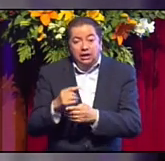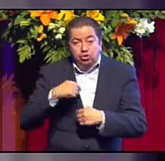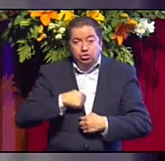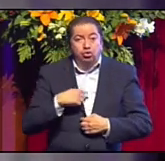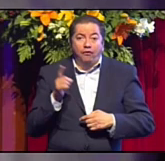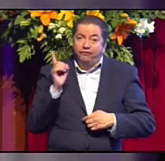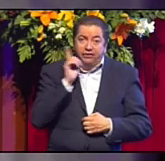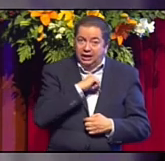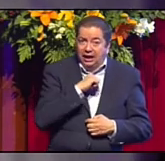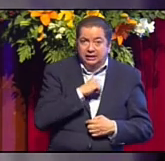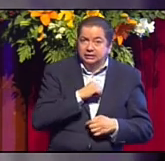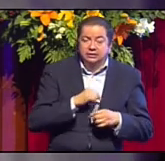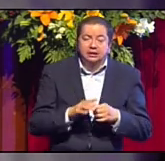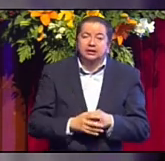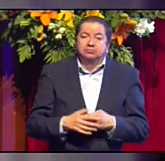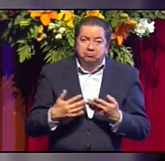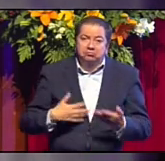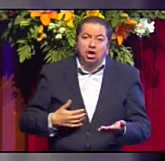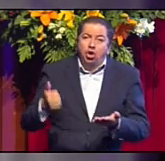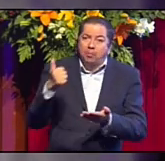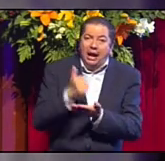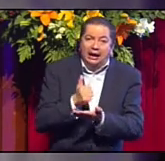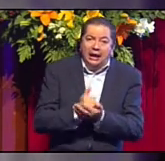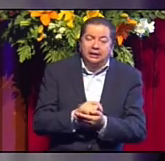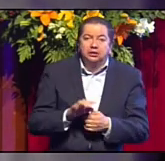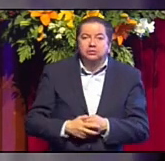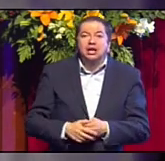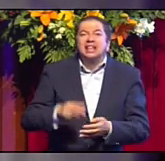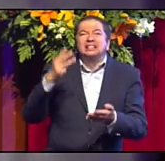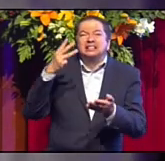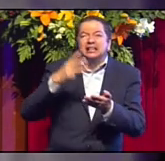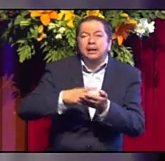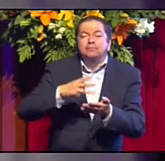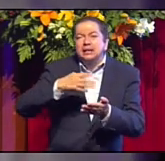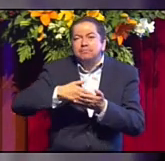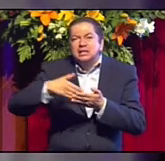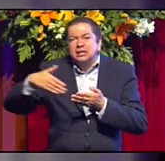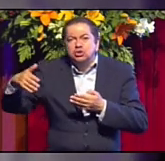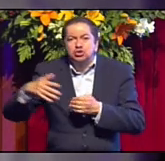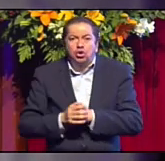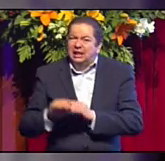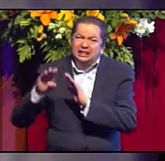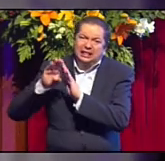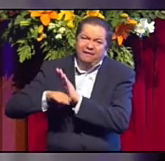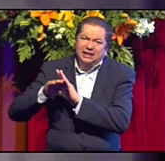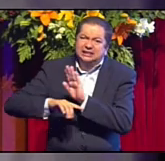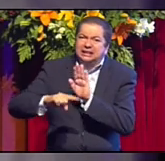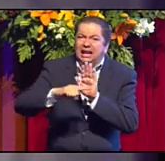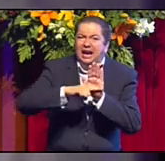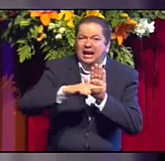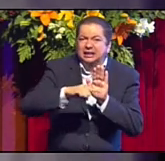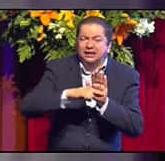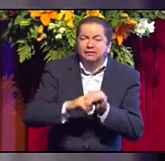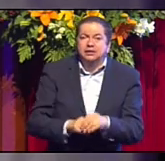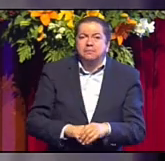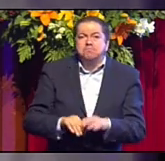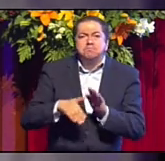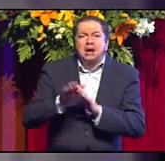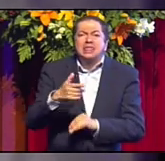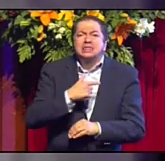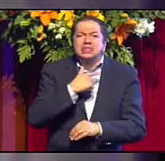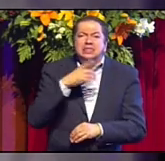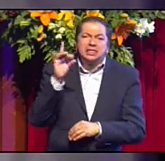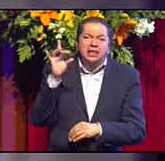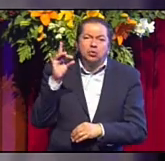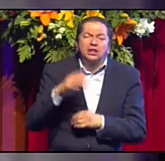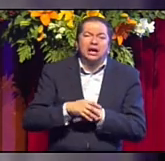saben por qué lo agradecemos? Porque efectivamente recibimos una educación con más de 3.000 millones de déficit, con la UCE en unas previsionales de más de 36 meses, y